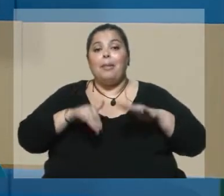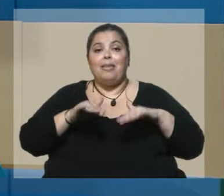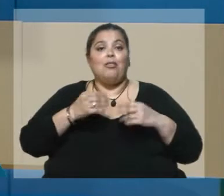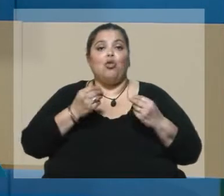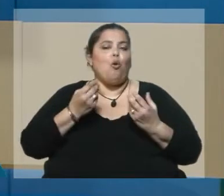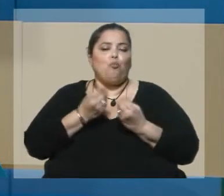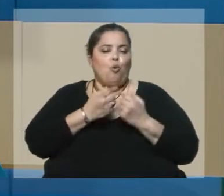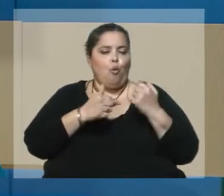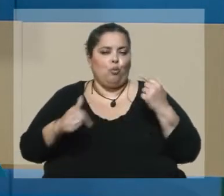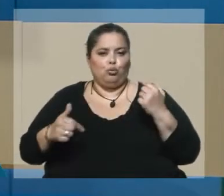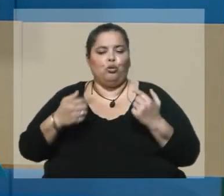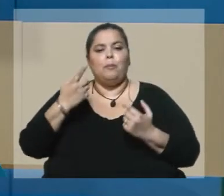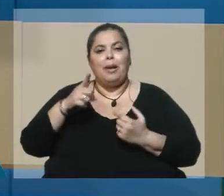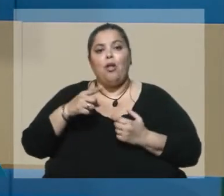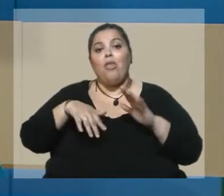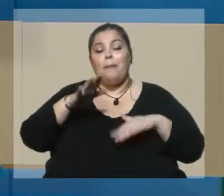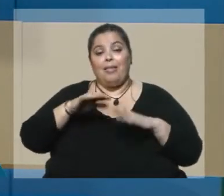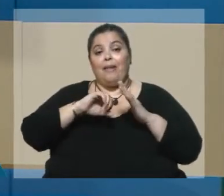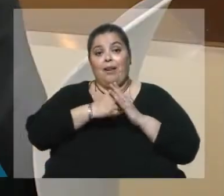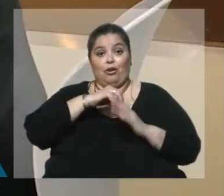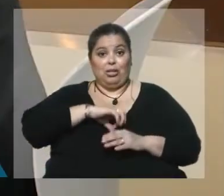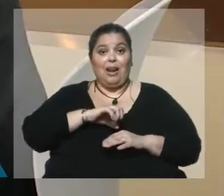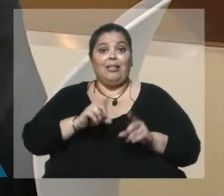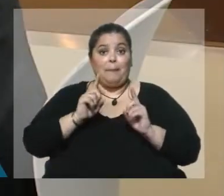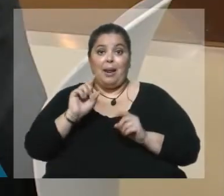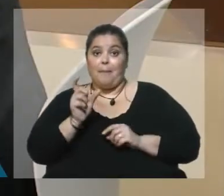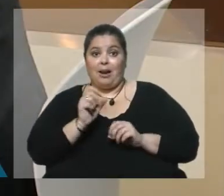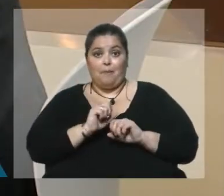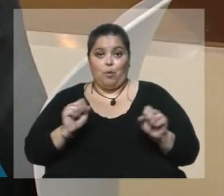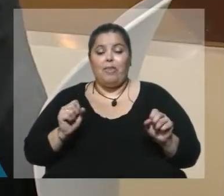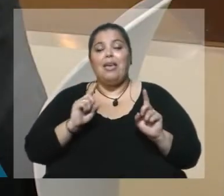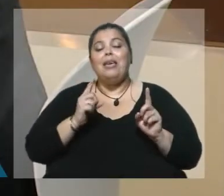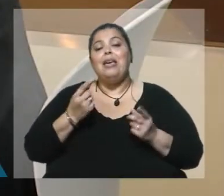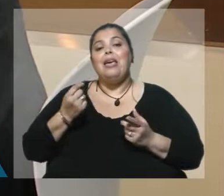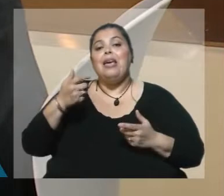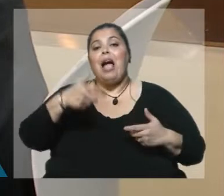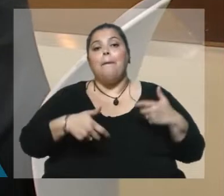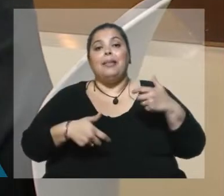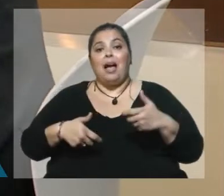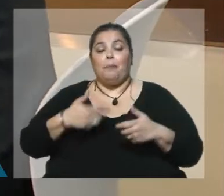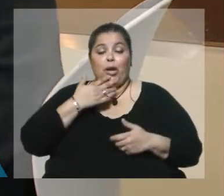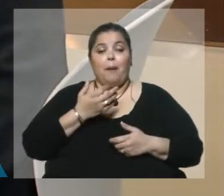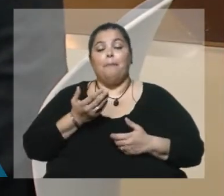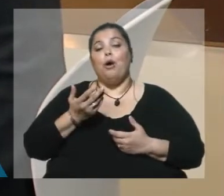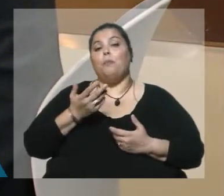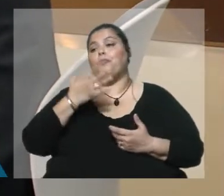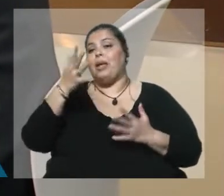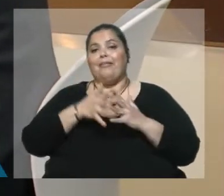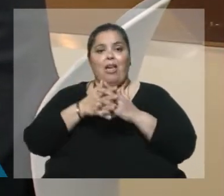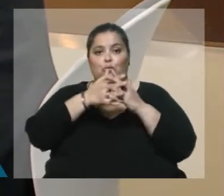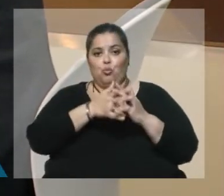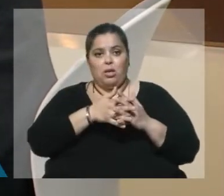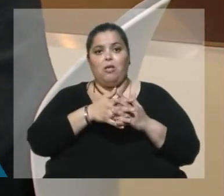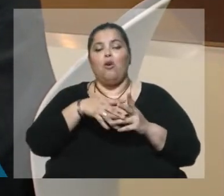margen la tasa de política monetaria del Banco Central puede afectar y los capitales van a bueno obviamente convenga pero si Estados Unidos